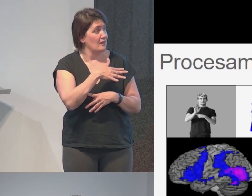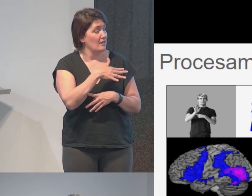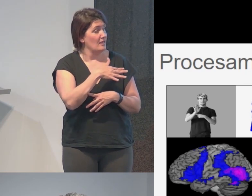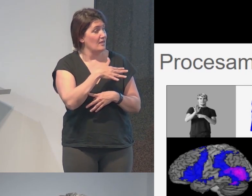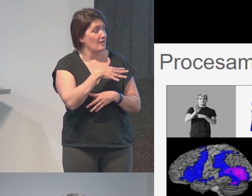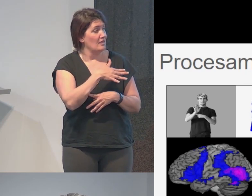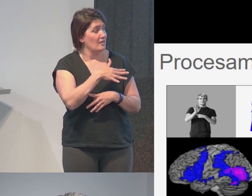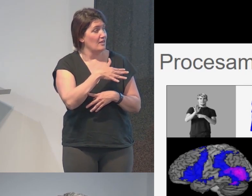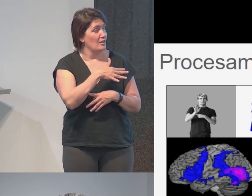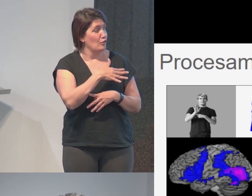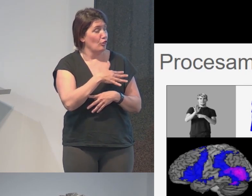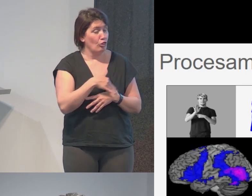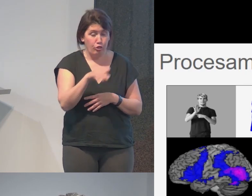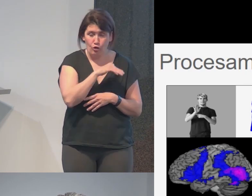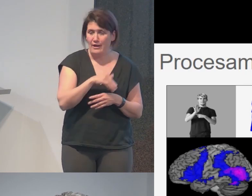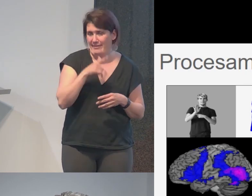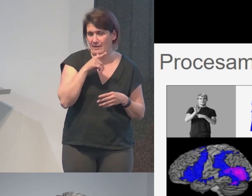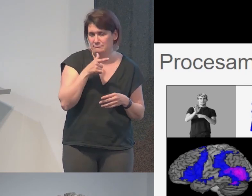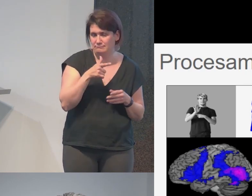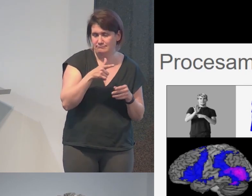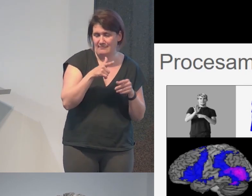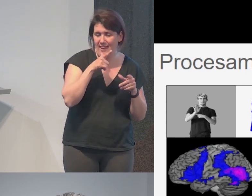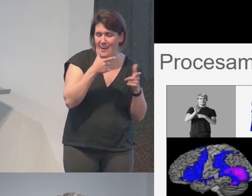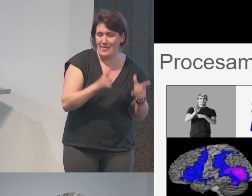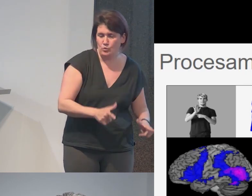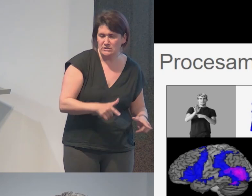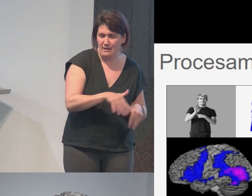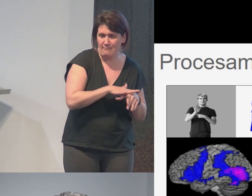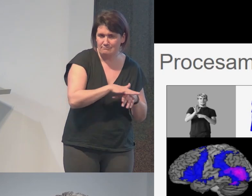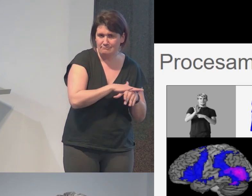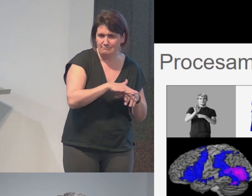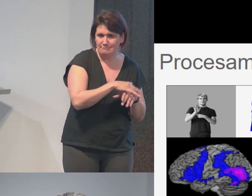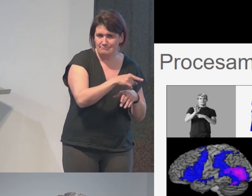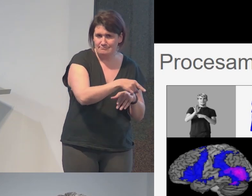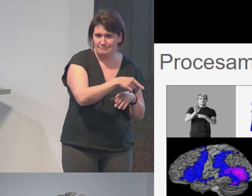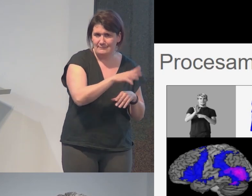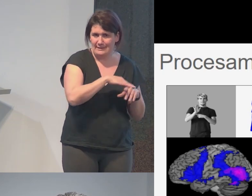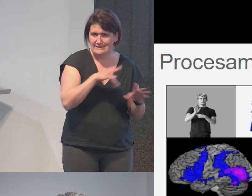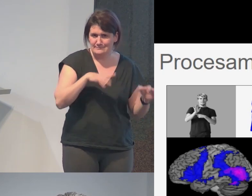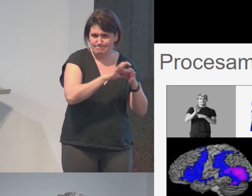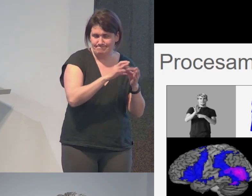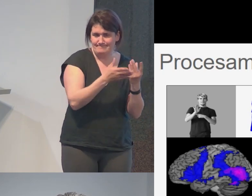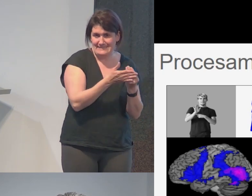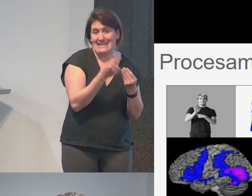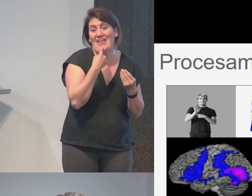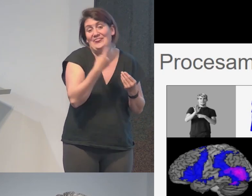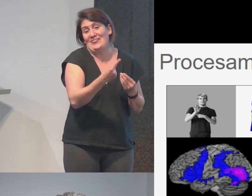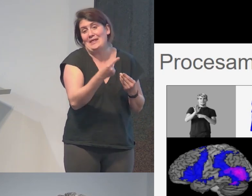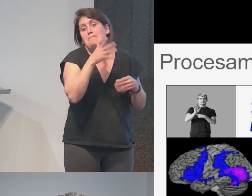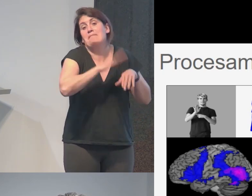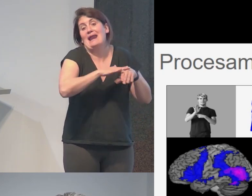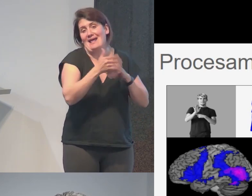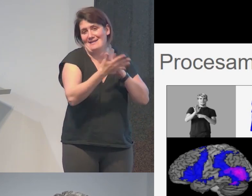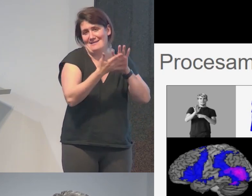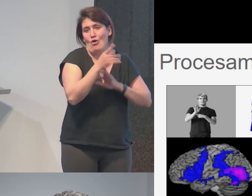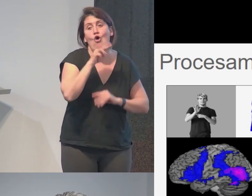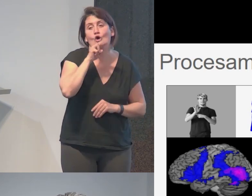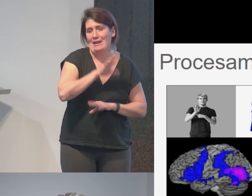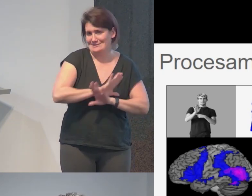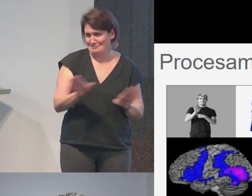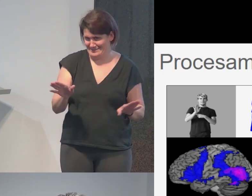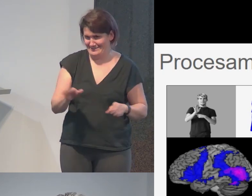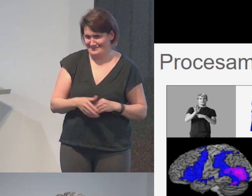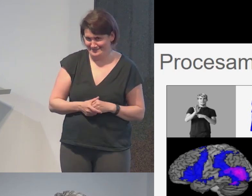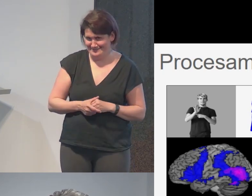dentro de la red lingüística clásica que se ha descrita para las lenguas orales. Es decir,